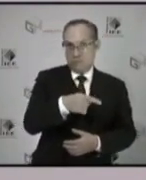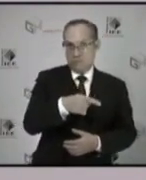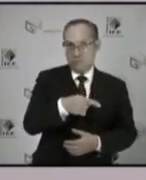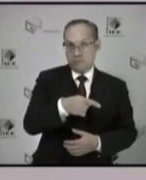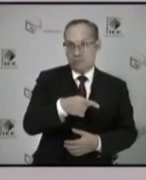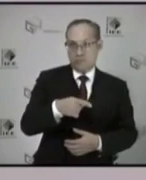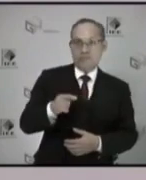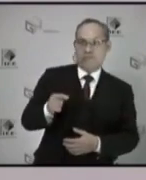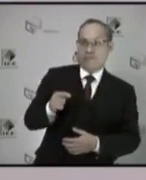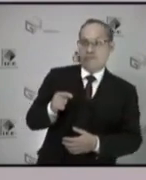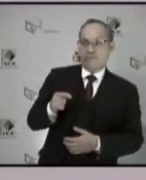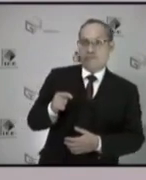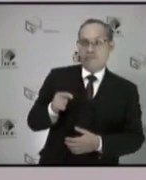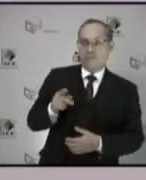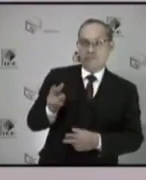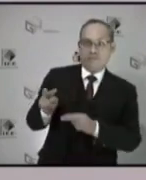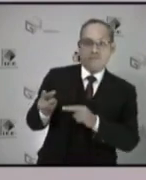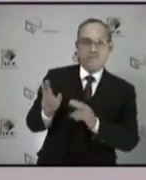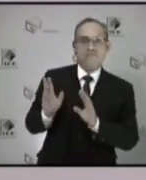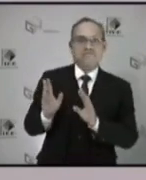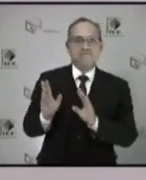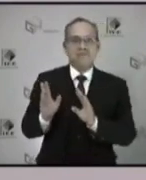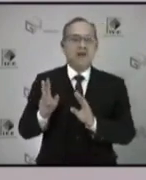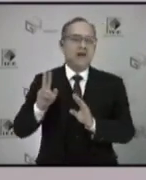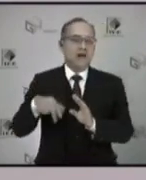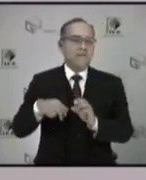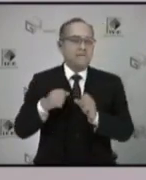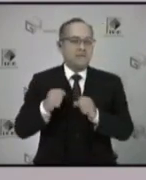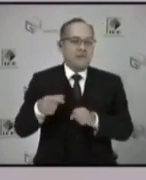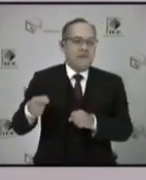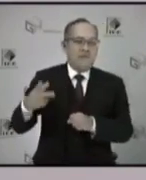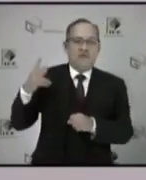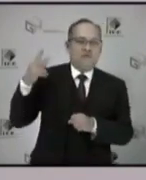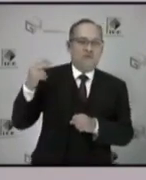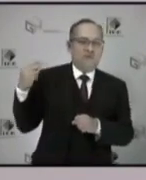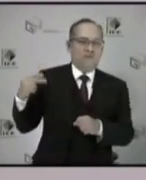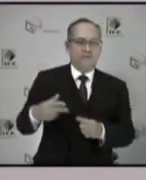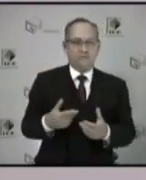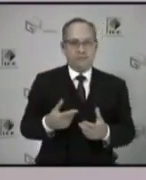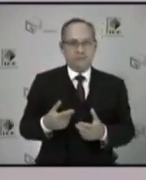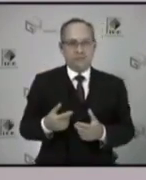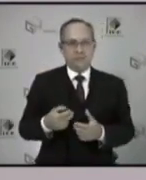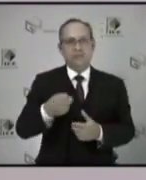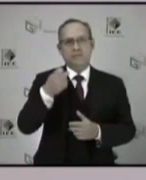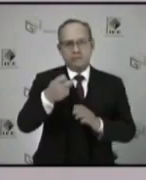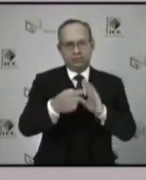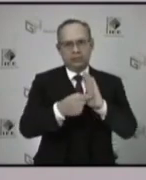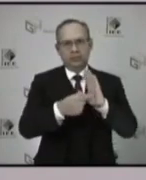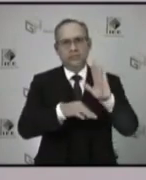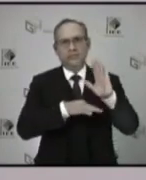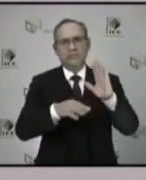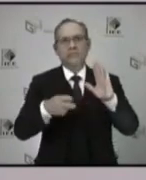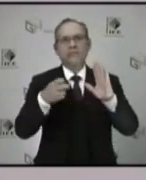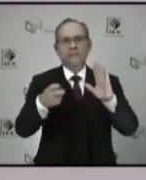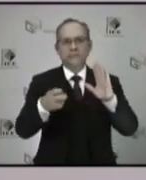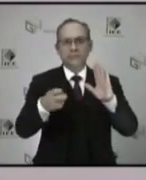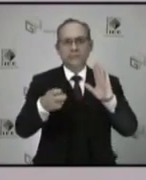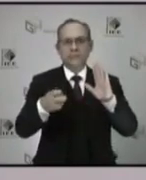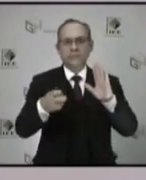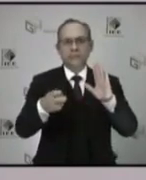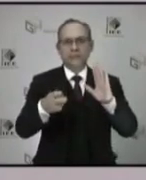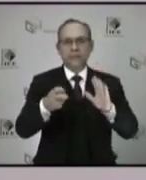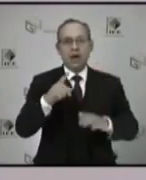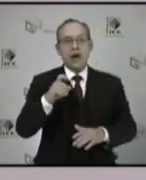Estoy seguro que no, porque debido a la corrupción debemos poner en riesgo a la población con agua